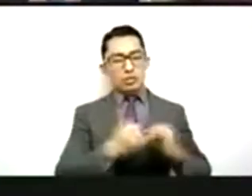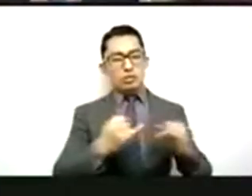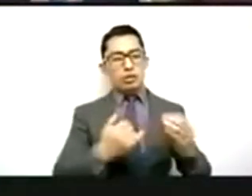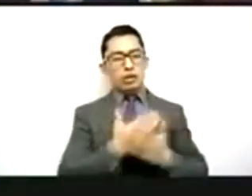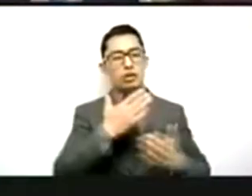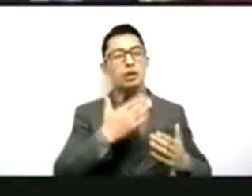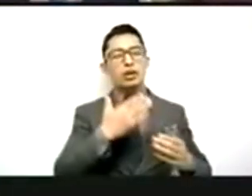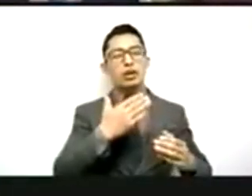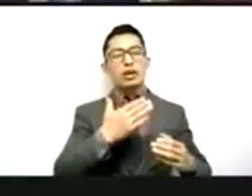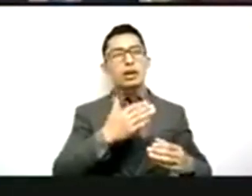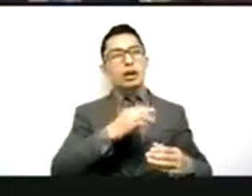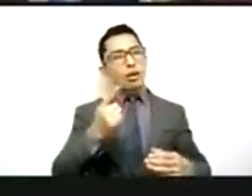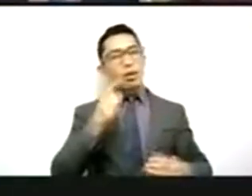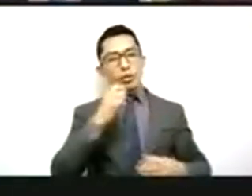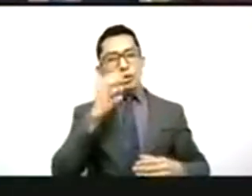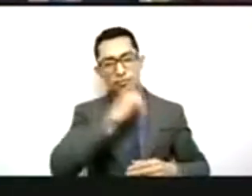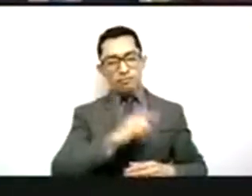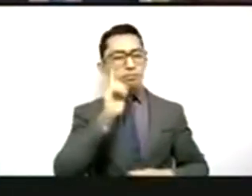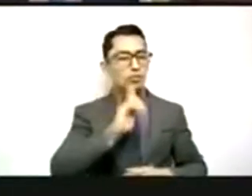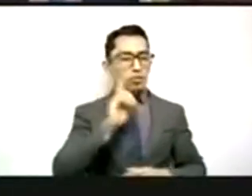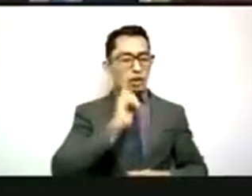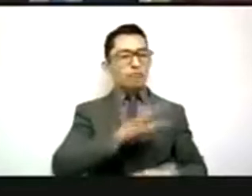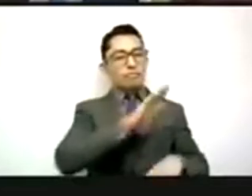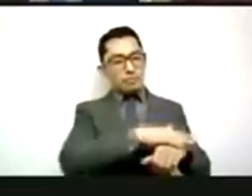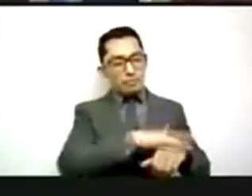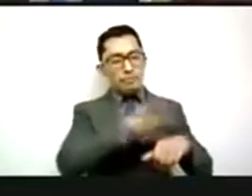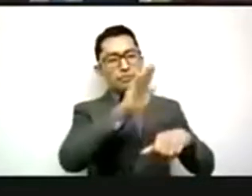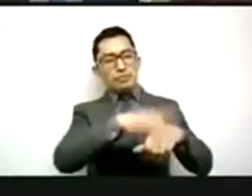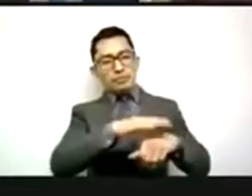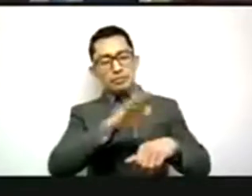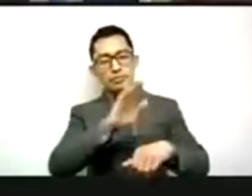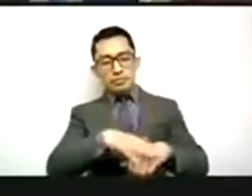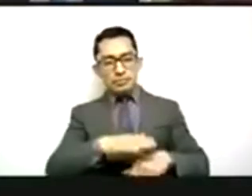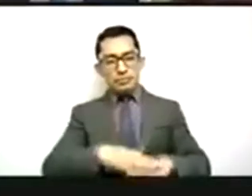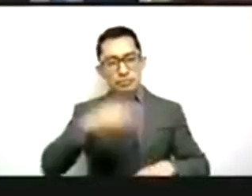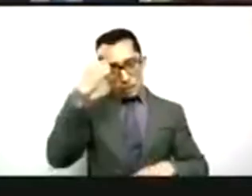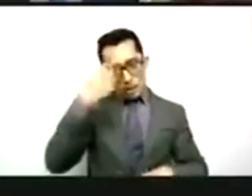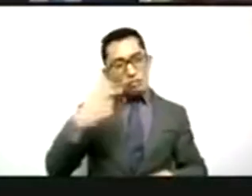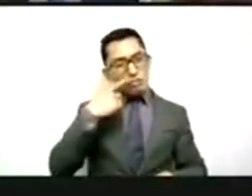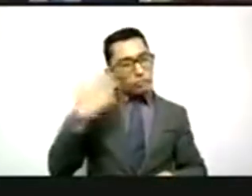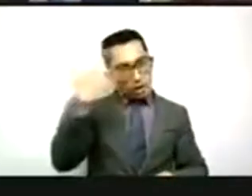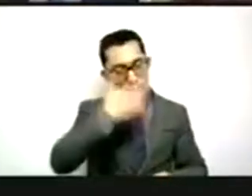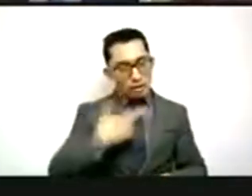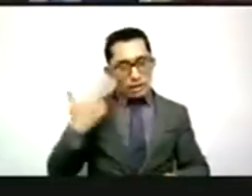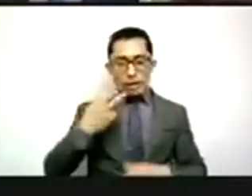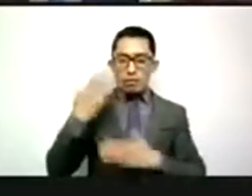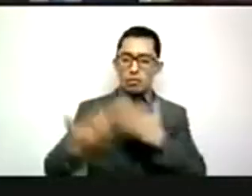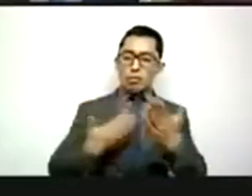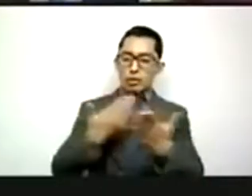para que tomen nota y le den seguimiento a este caso,